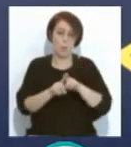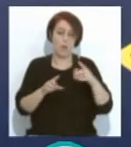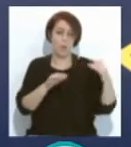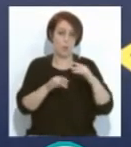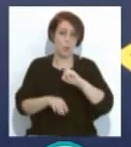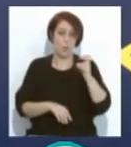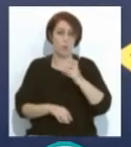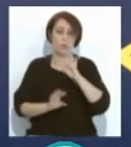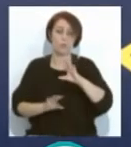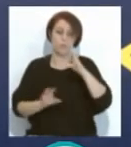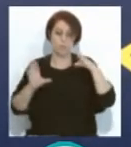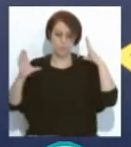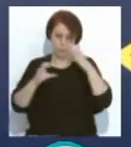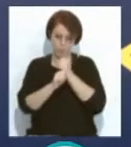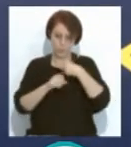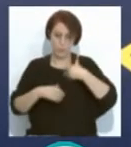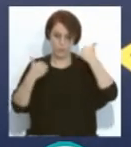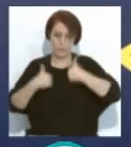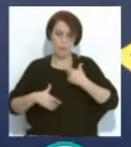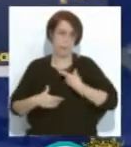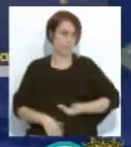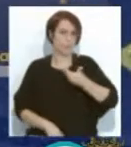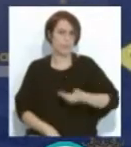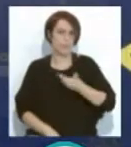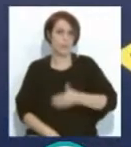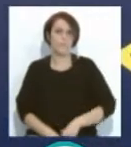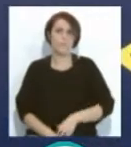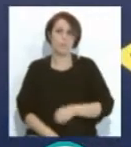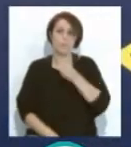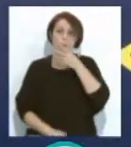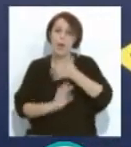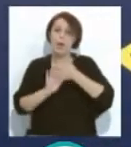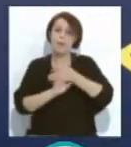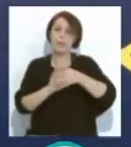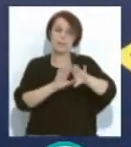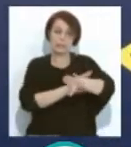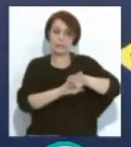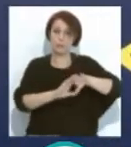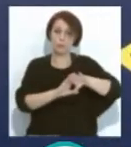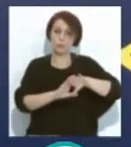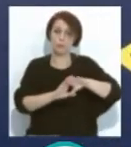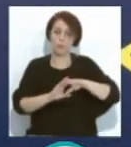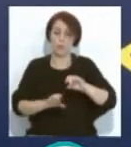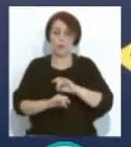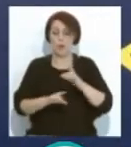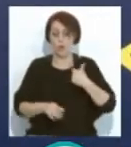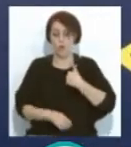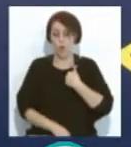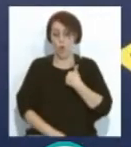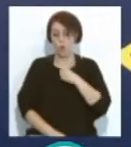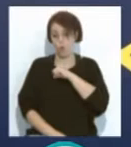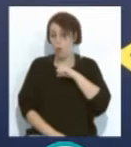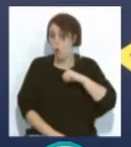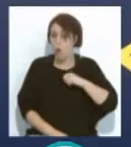obviamente la concentración y estar bien físicamente es fundamental. Bueno, se habla de lateral izquierdo, obviamente que estoy yo solo de